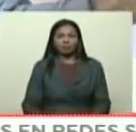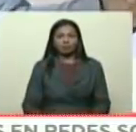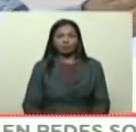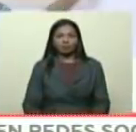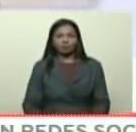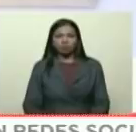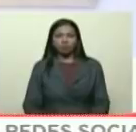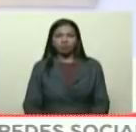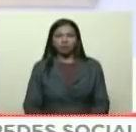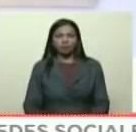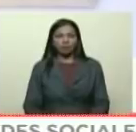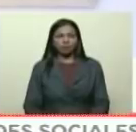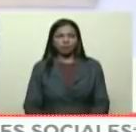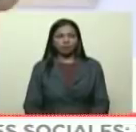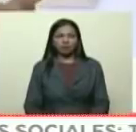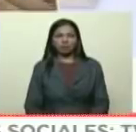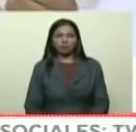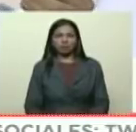Es como el agua, pues.